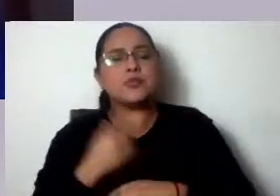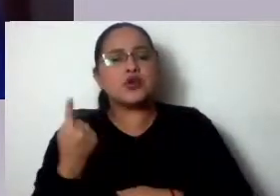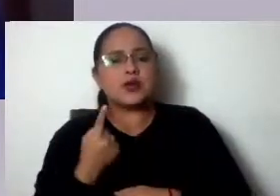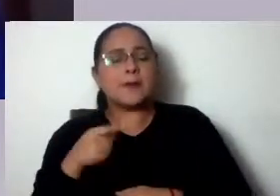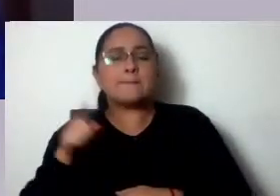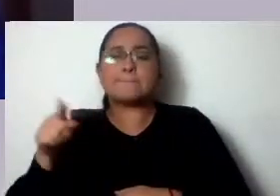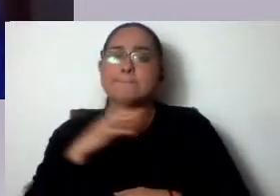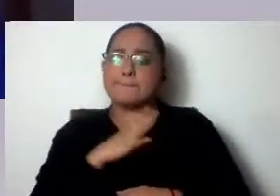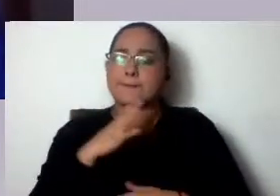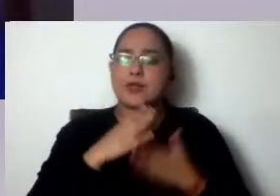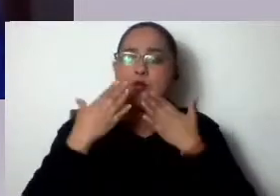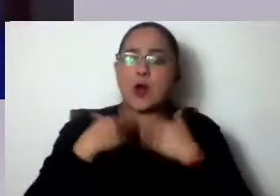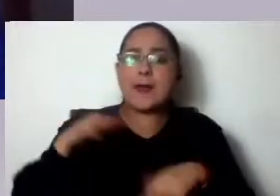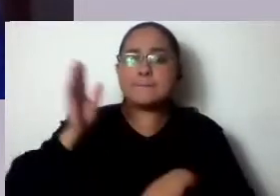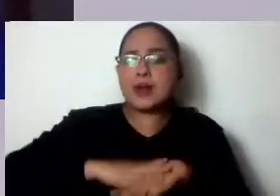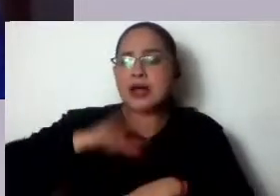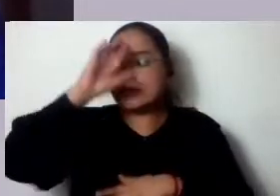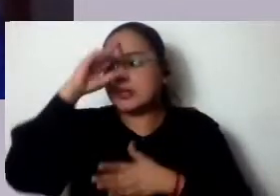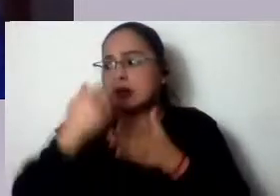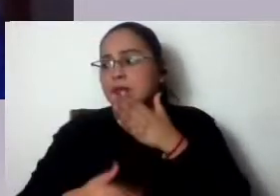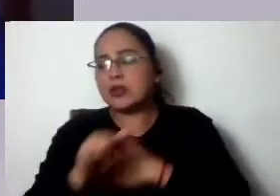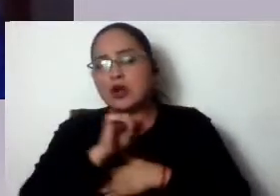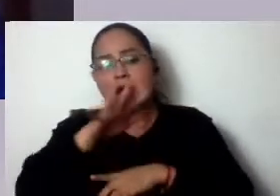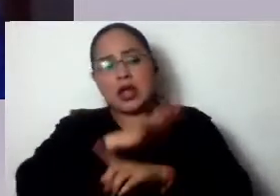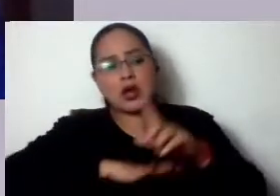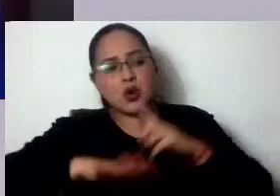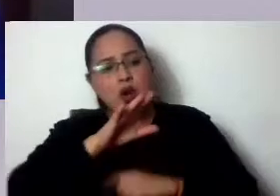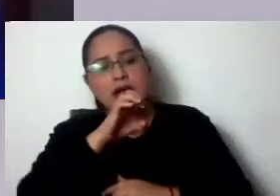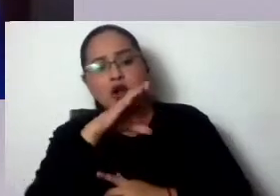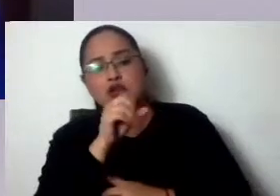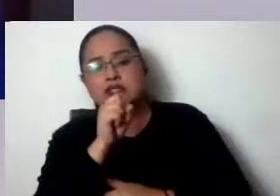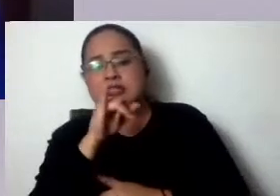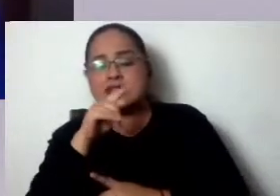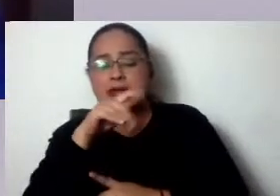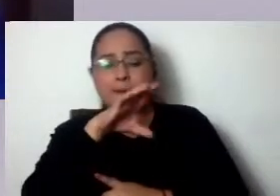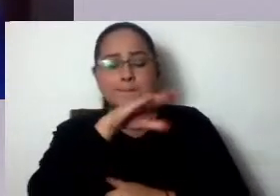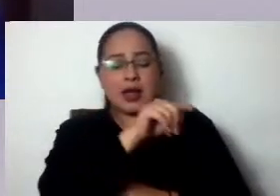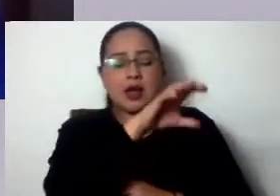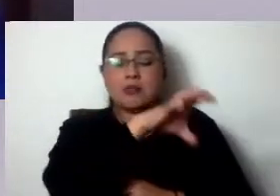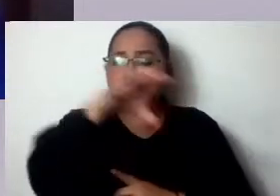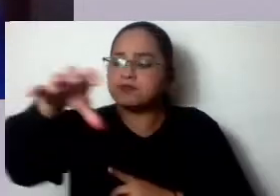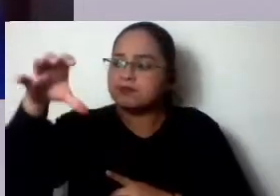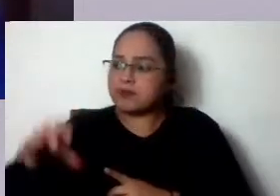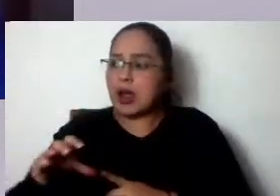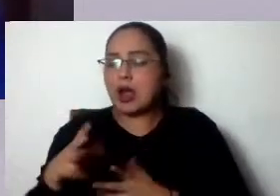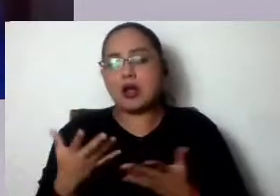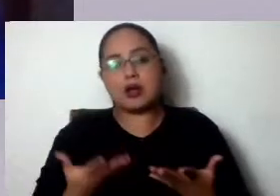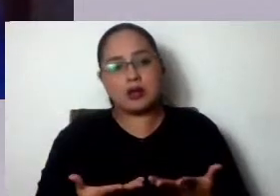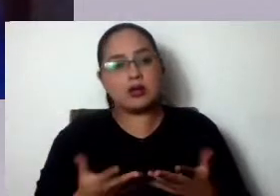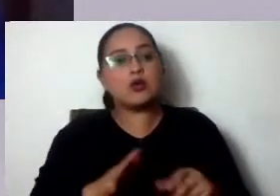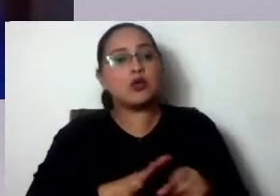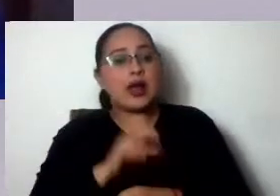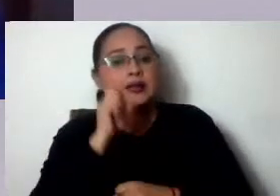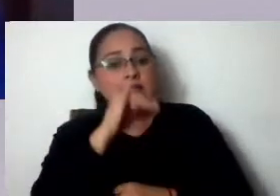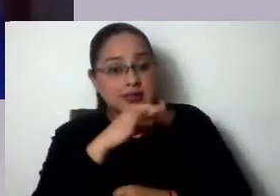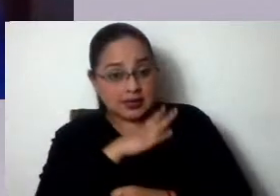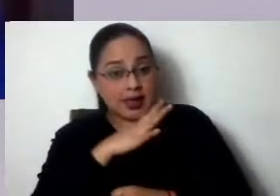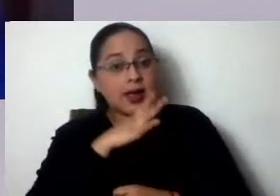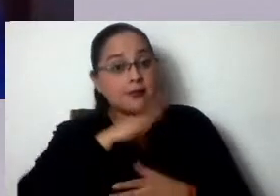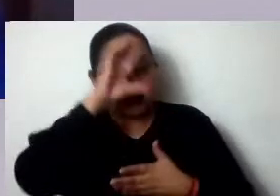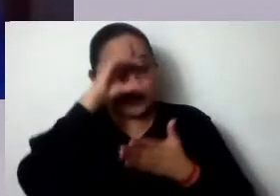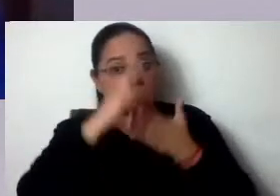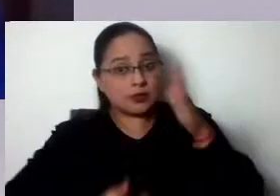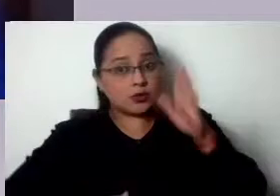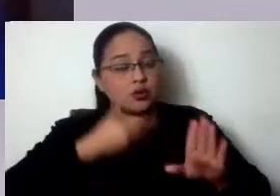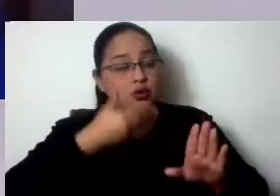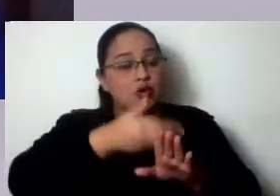no se generen daños irreparables a los ecosistemas resulta suficiente con que sea razonable tanto la existencia de una afectación al medio